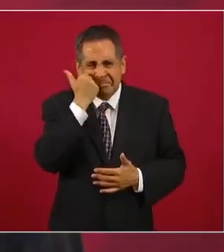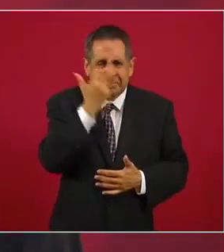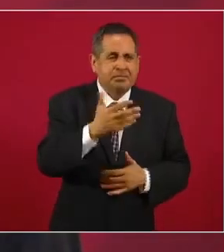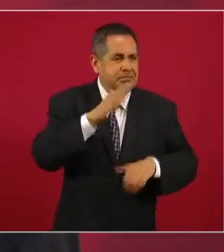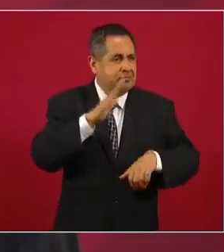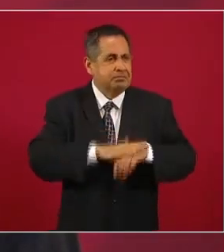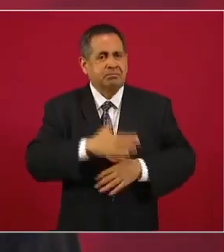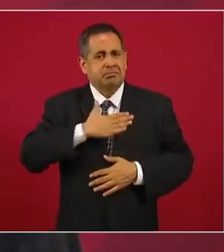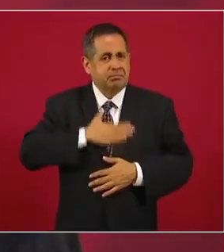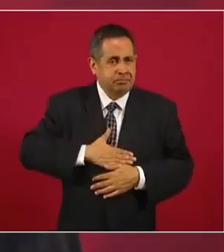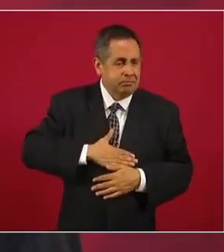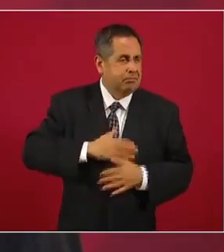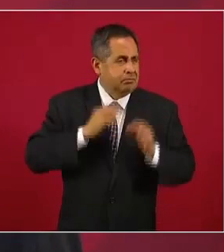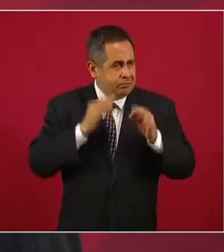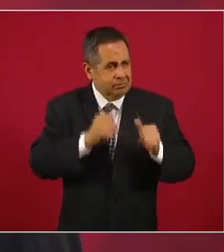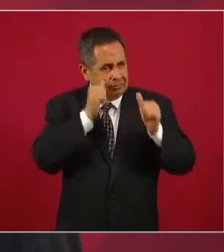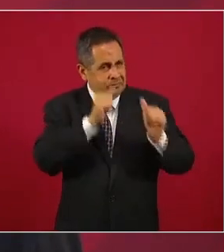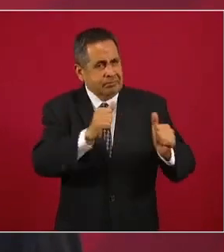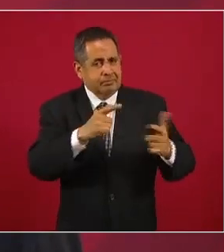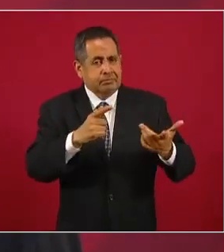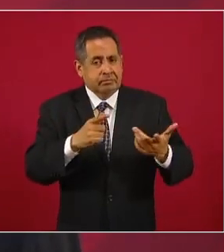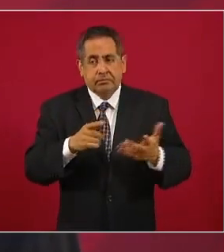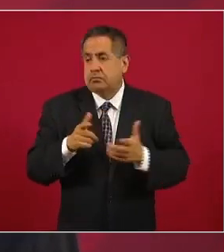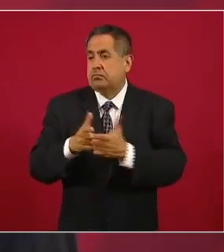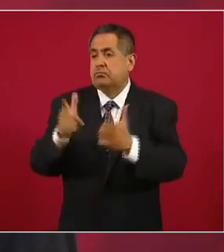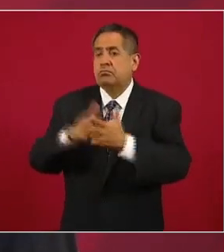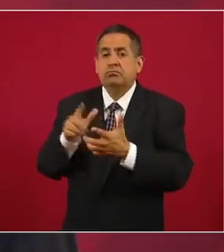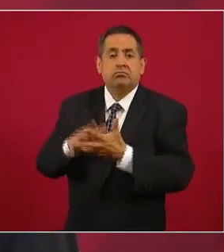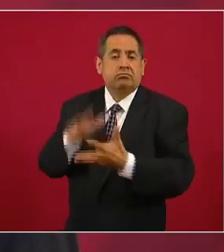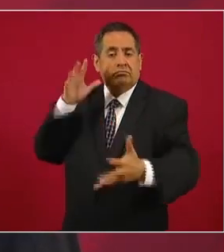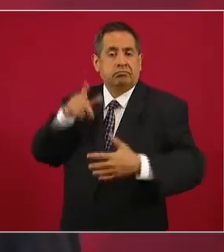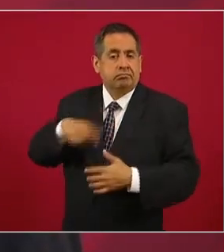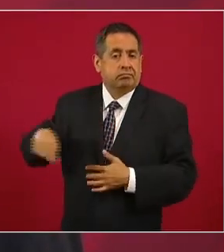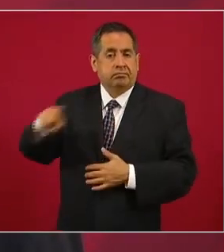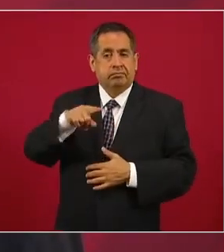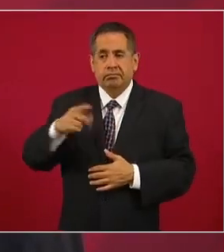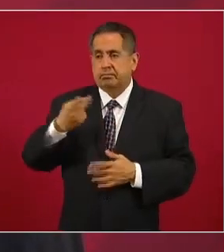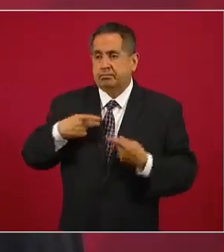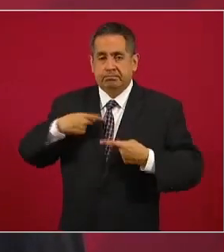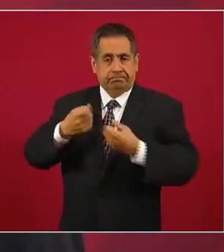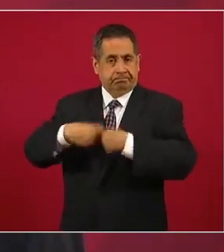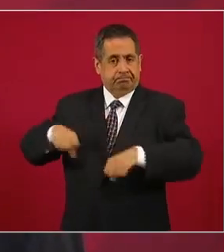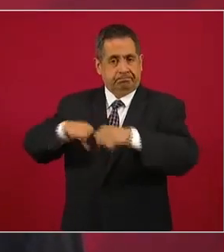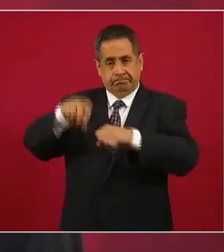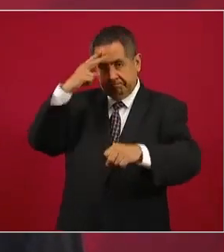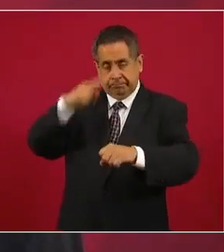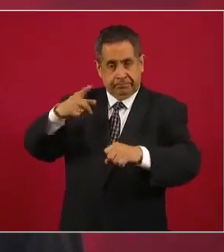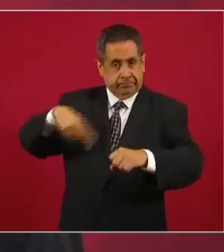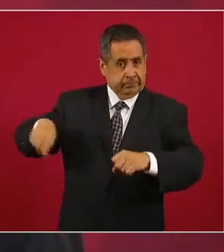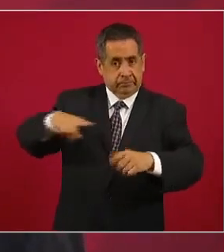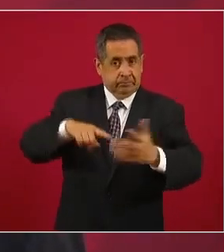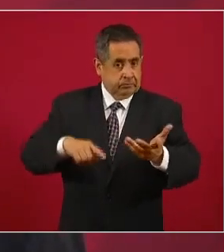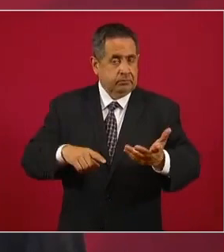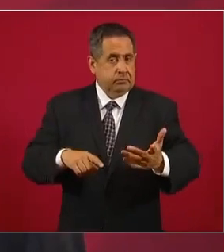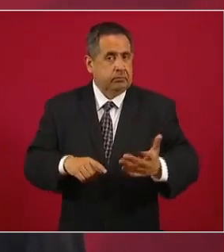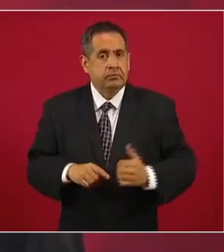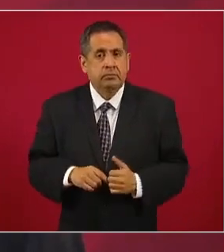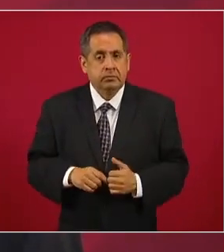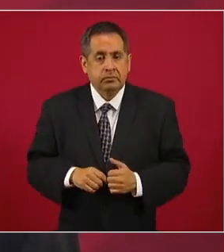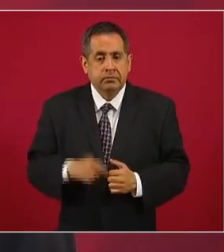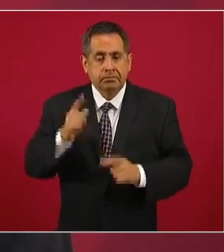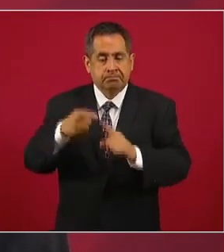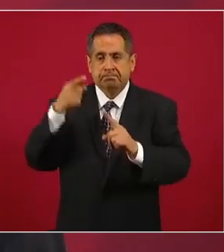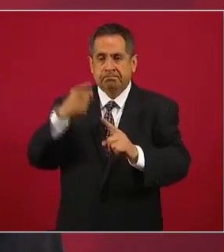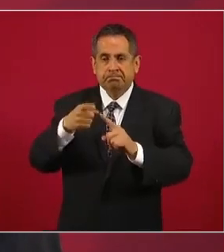en sectores ampliamente mayoritarios de la sociedad mexicana.